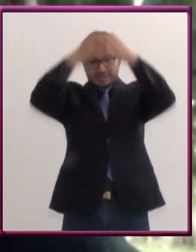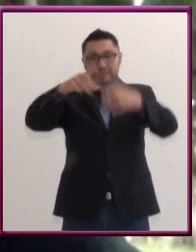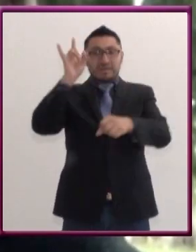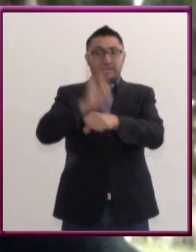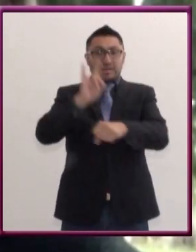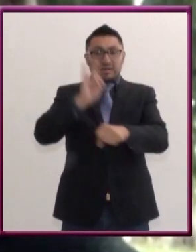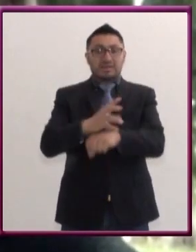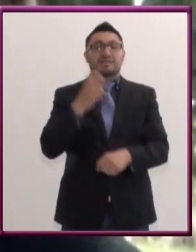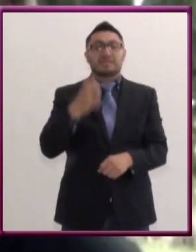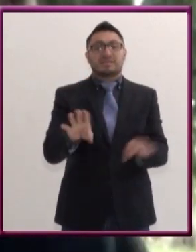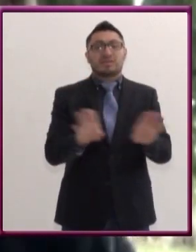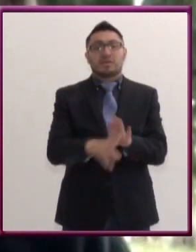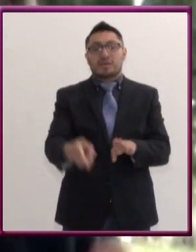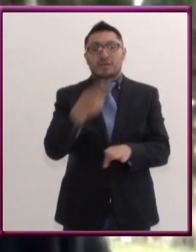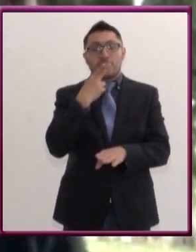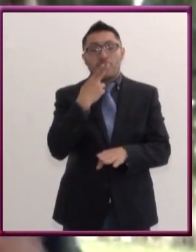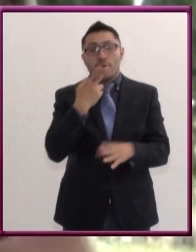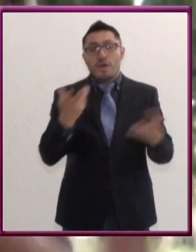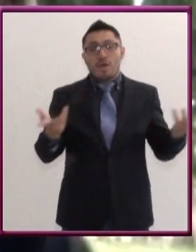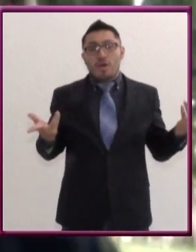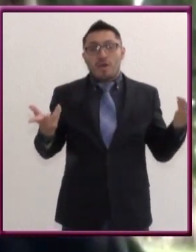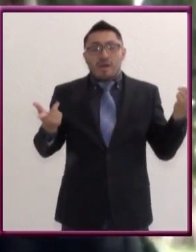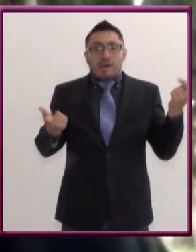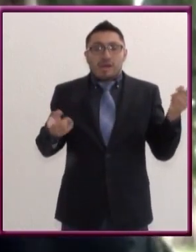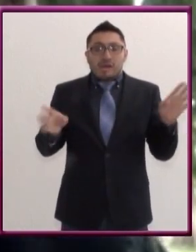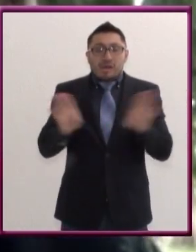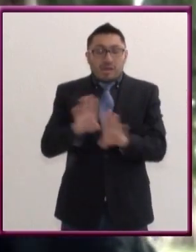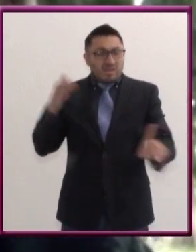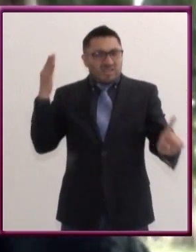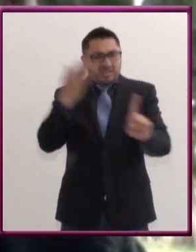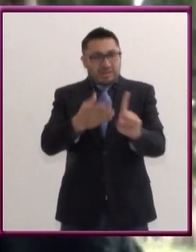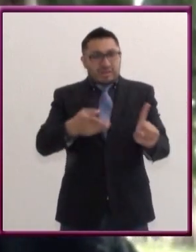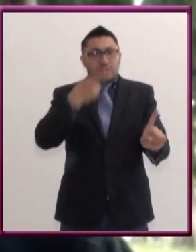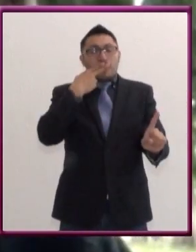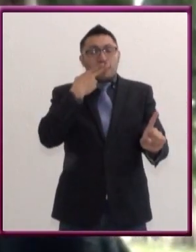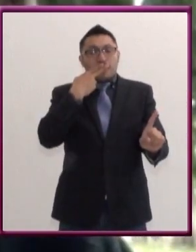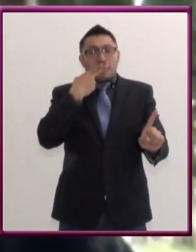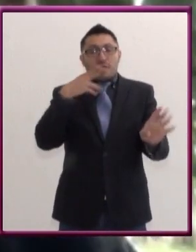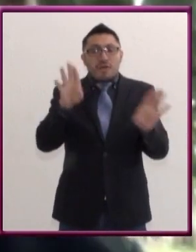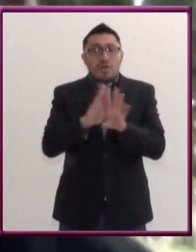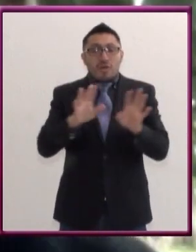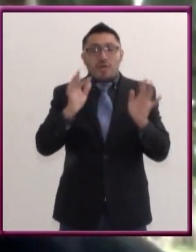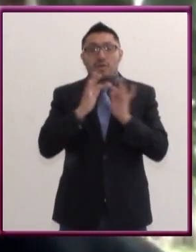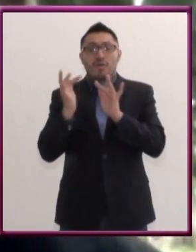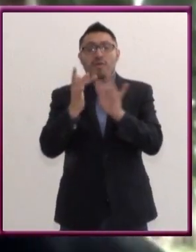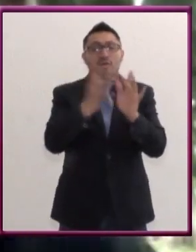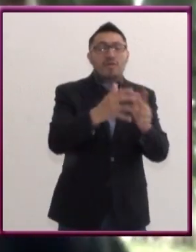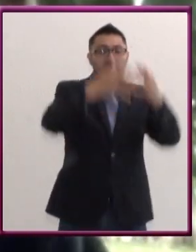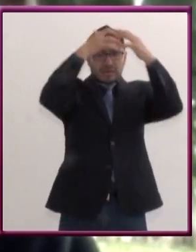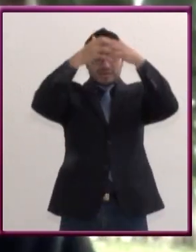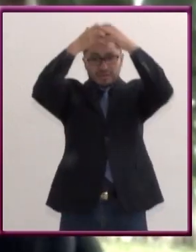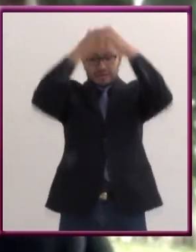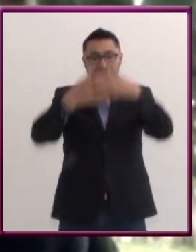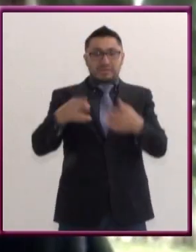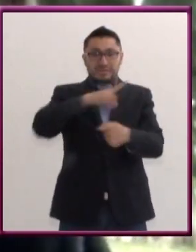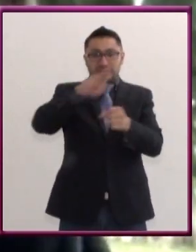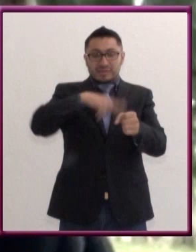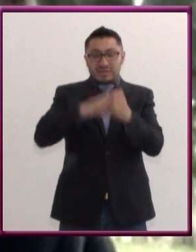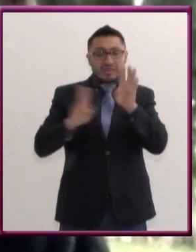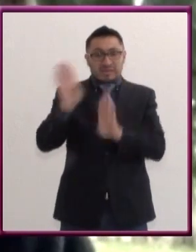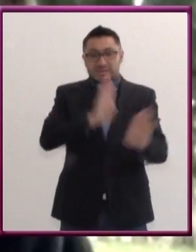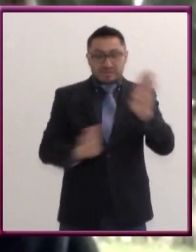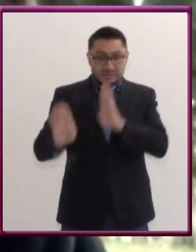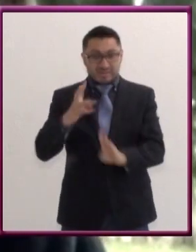redes neuronales artificiales funcionan o pretenden funcionar más o menos como funcionan las redes neuronales